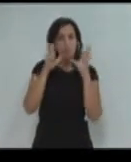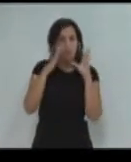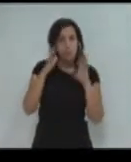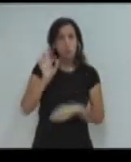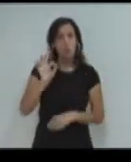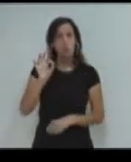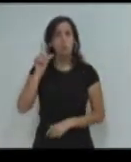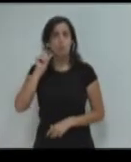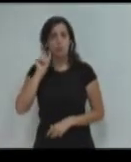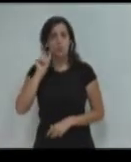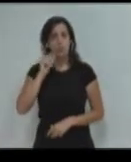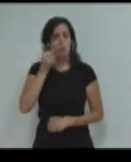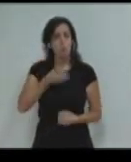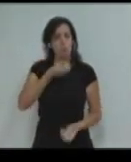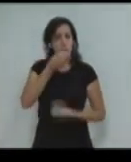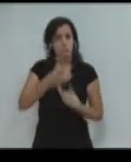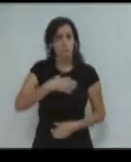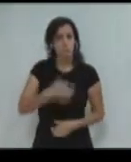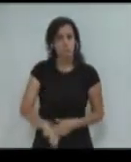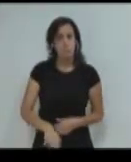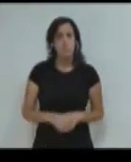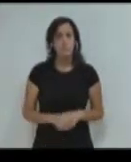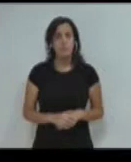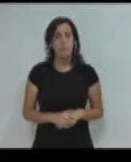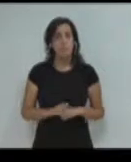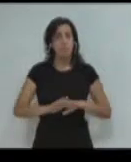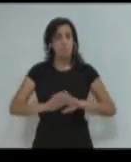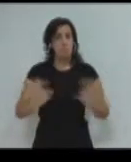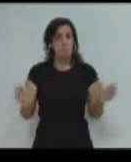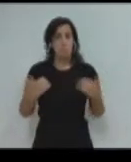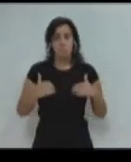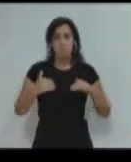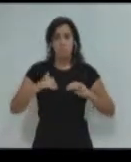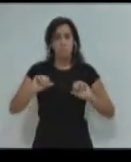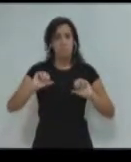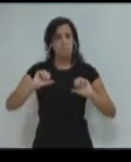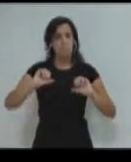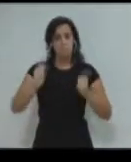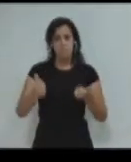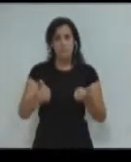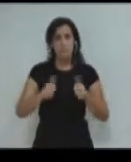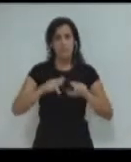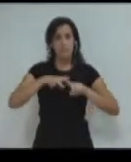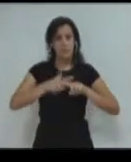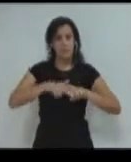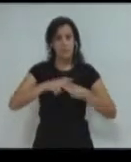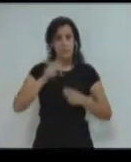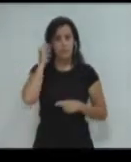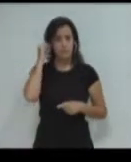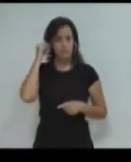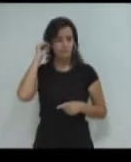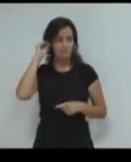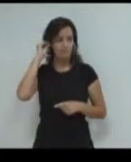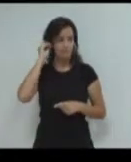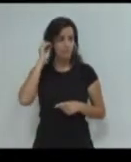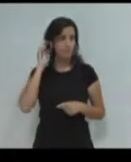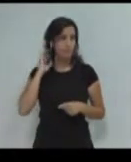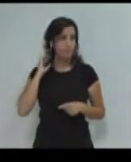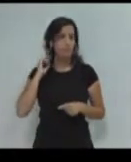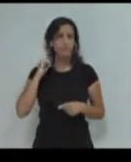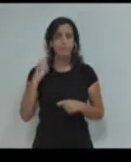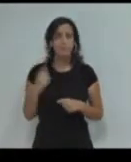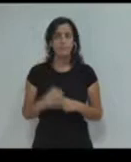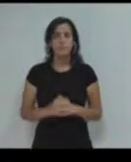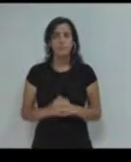del Twitter. Y sin más, vamos a comenzar este nuevo taller. En principio voy a hacer